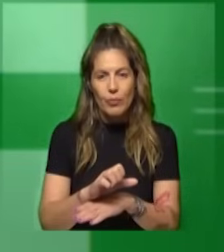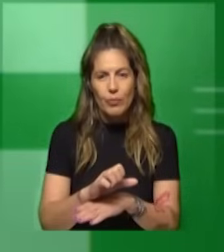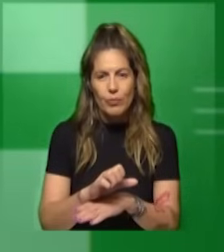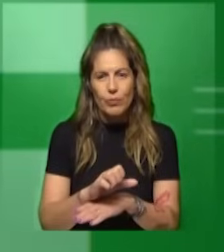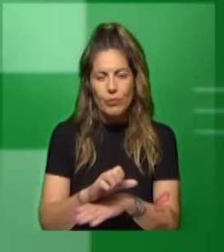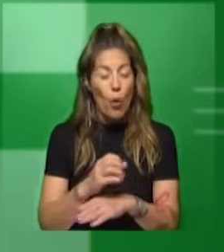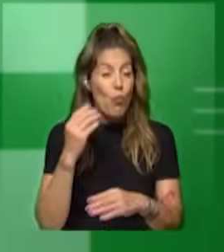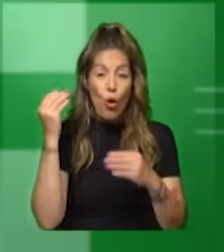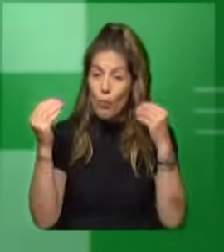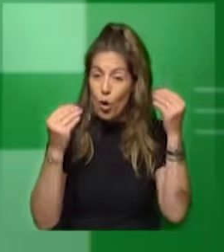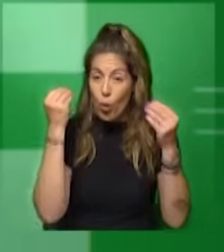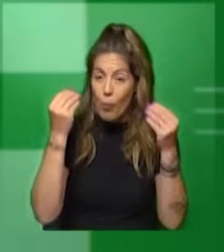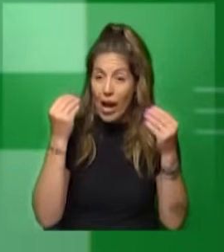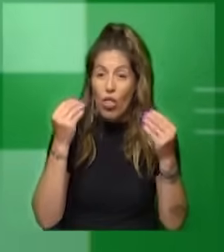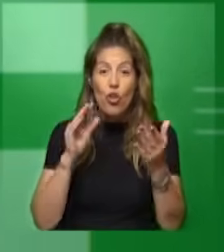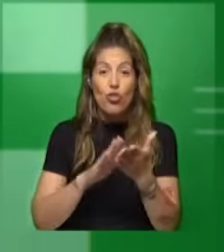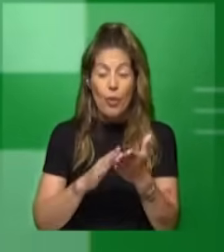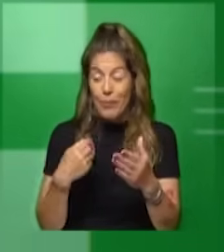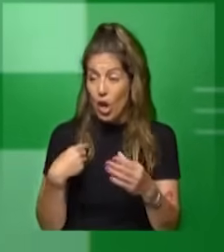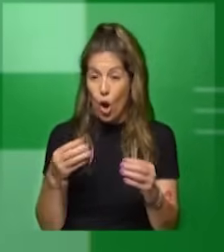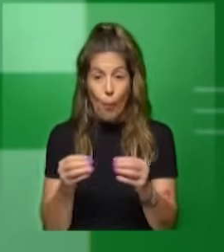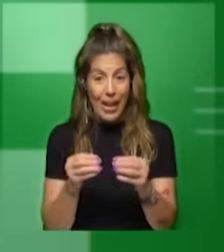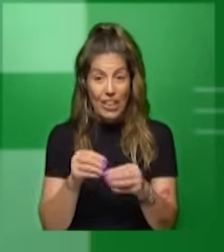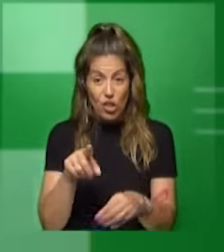estoy muy preocupado sobre mis colegas en Ecuador porque